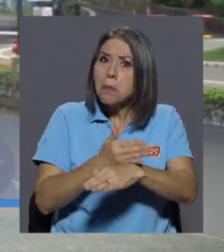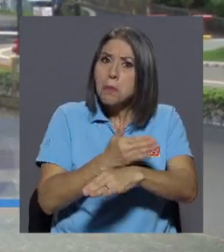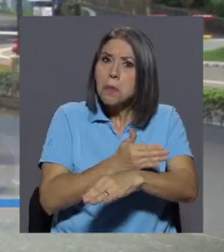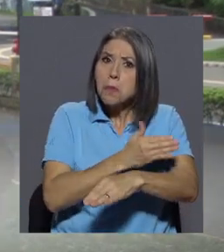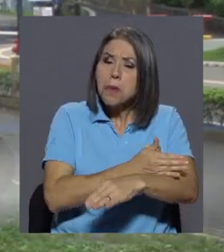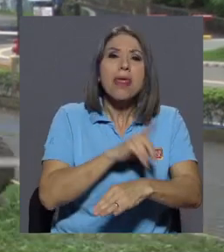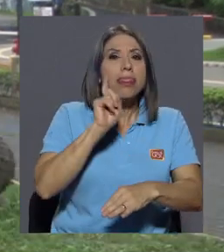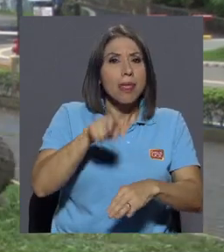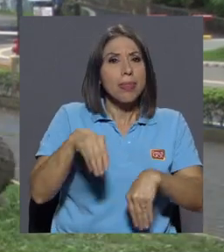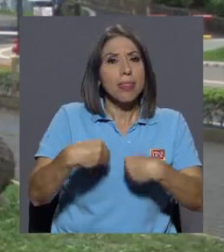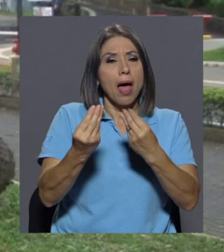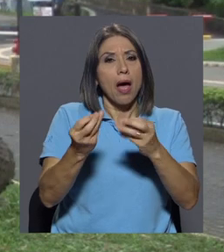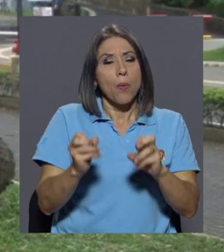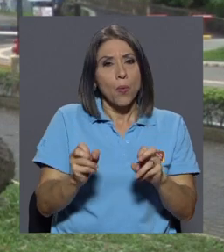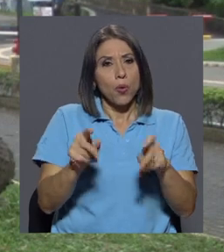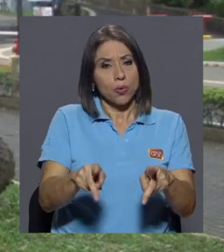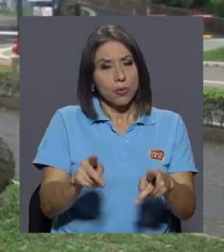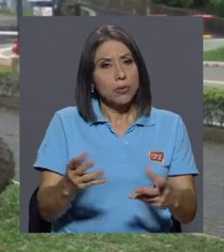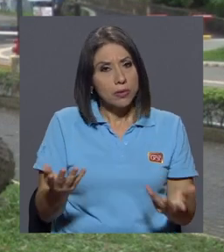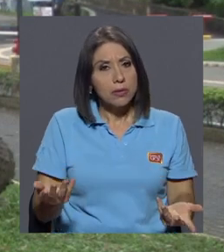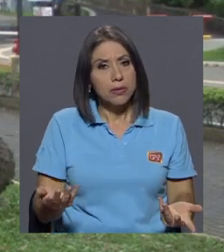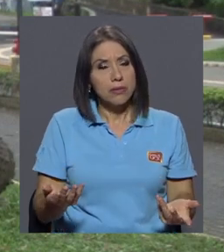deberían tener esas oportunidades,